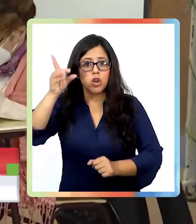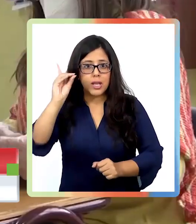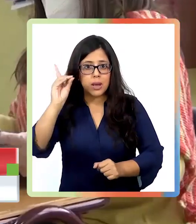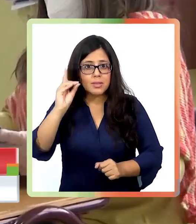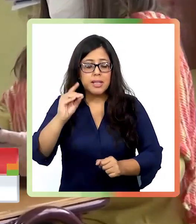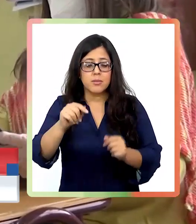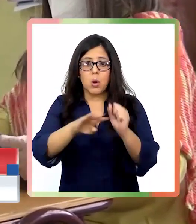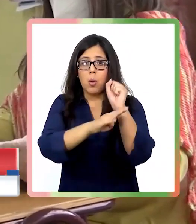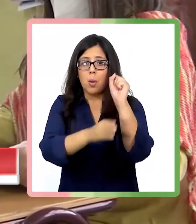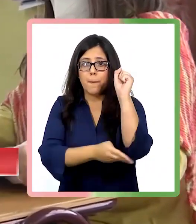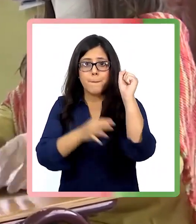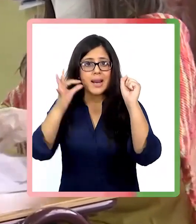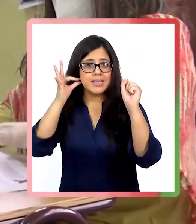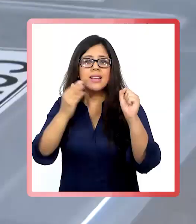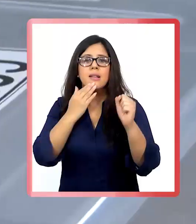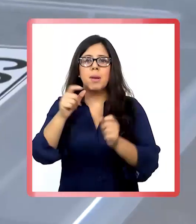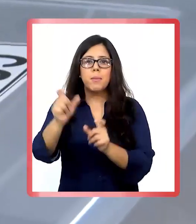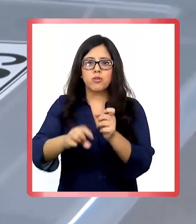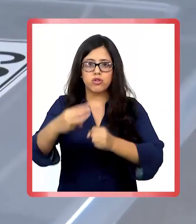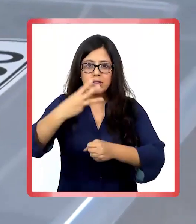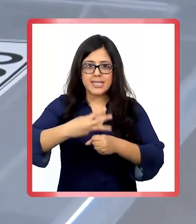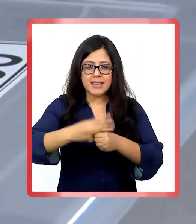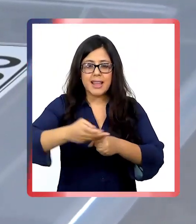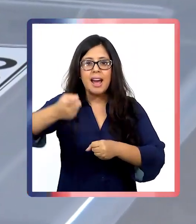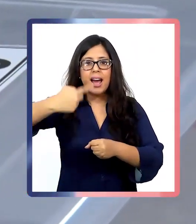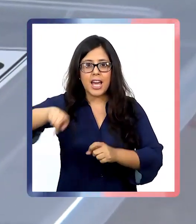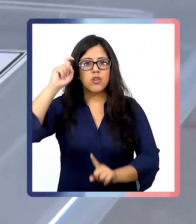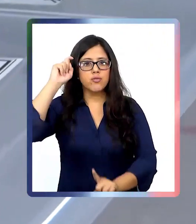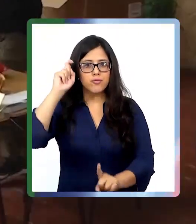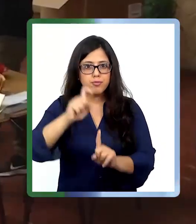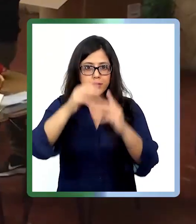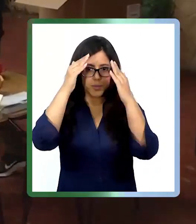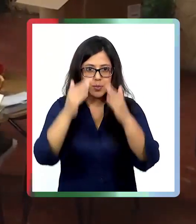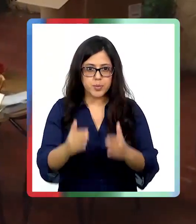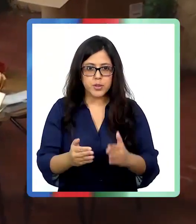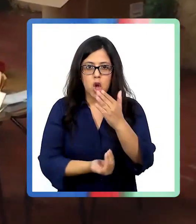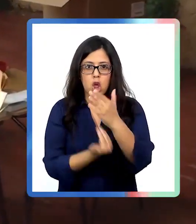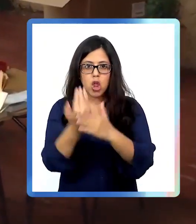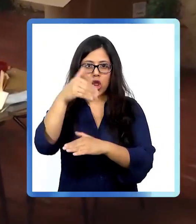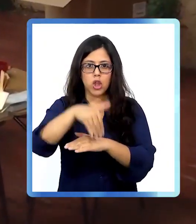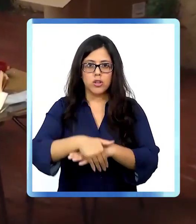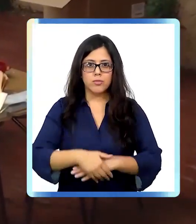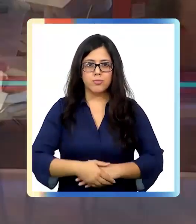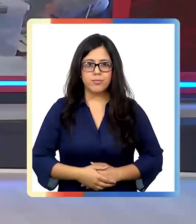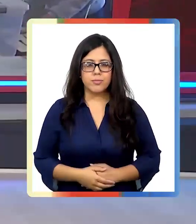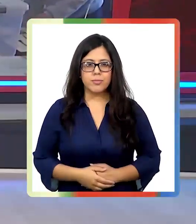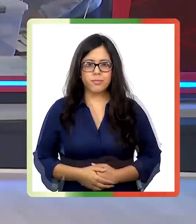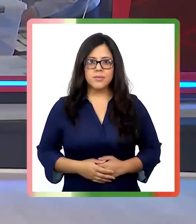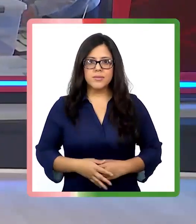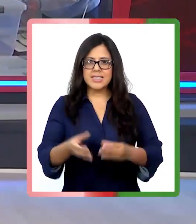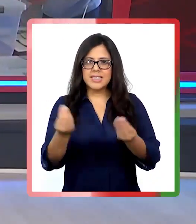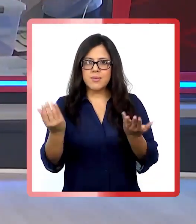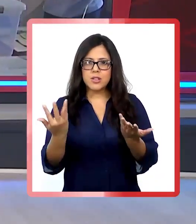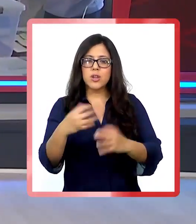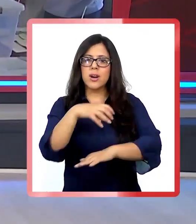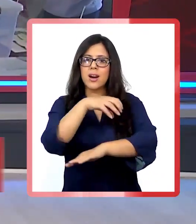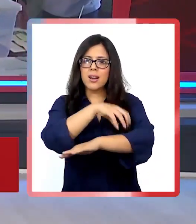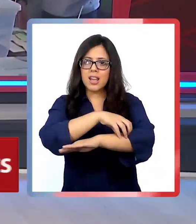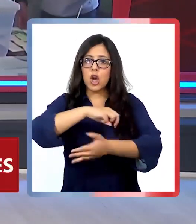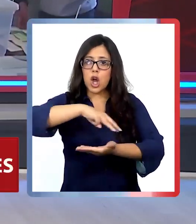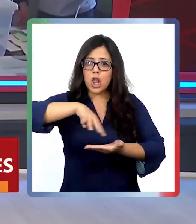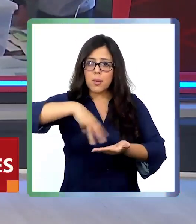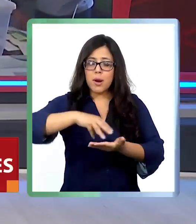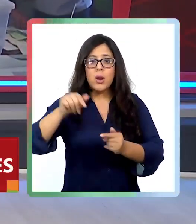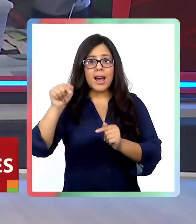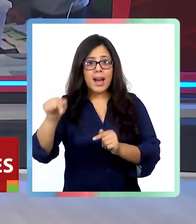las embarazadas y los adultos mayores tendrán atención preferencial durante todo el día. ¿Y qué va a ocurrir en la